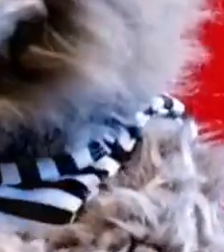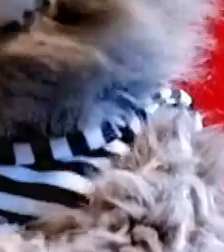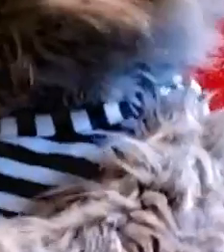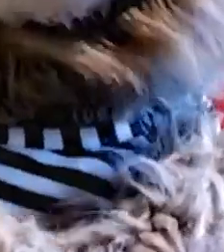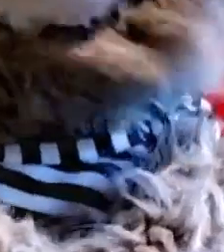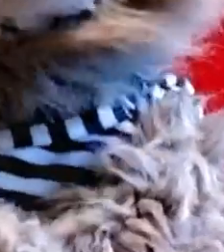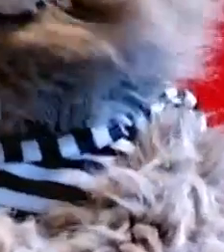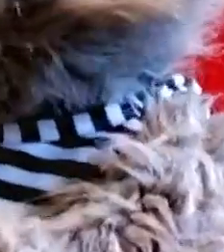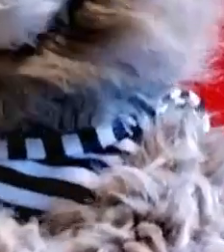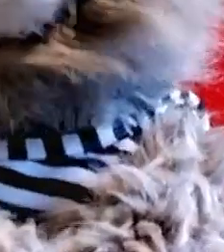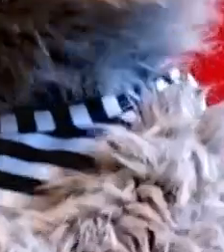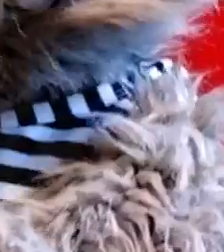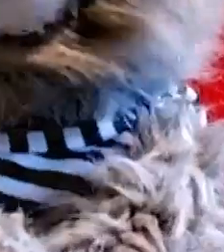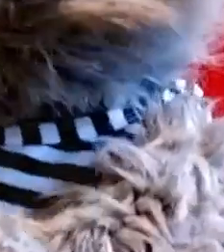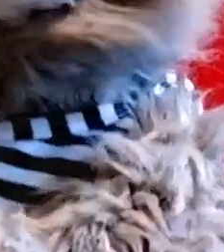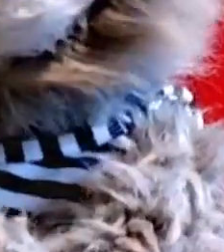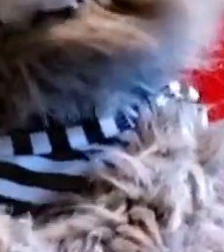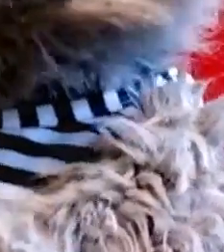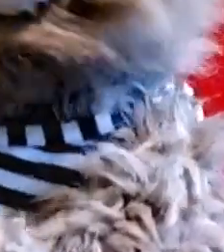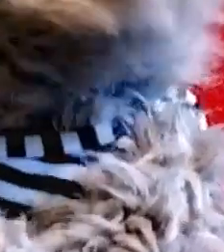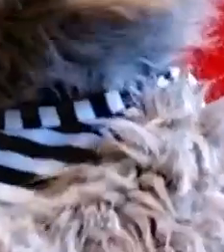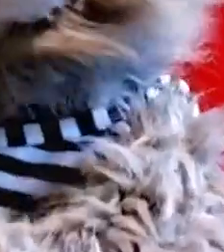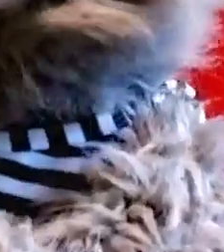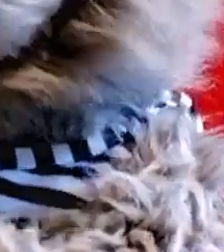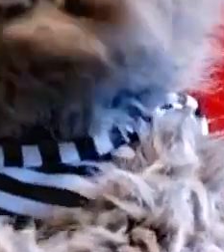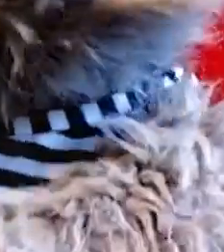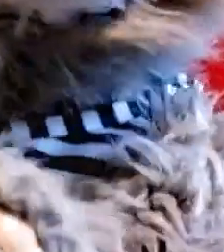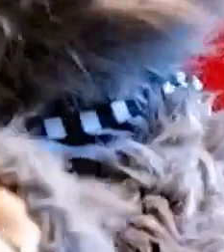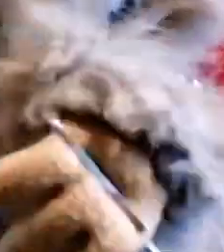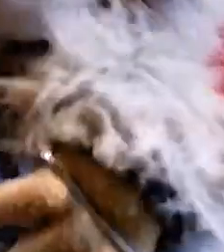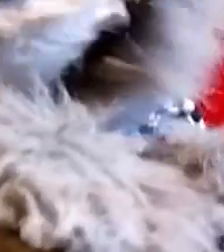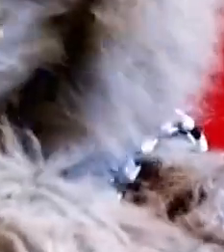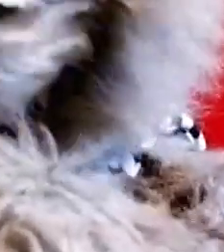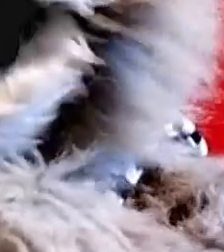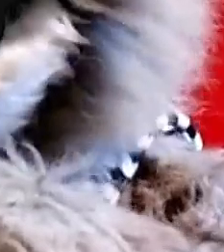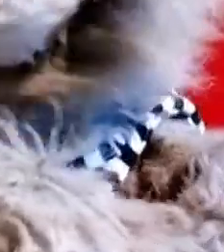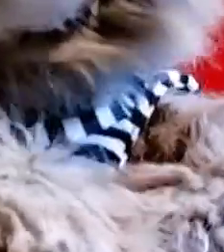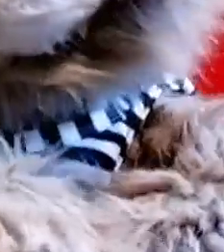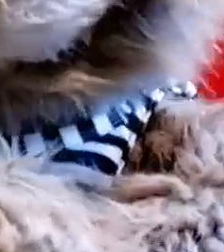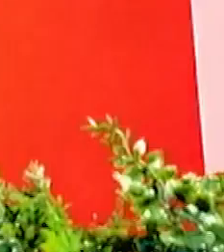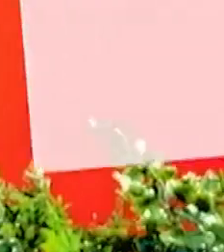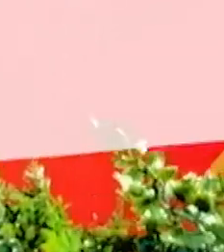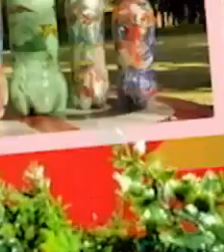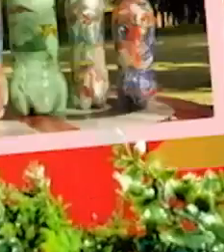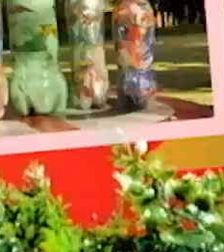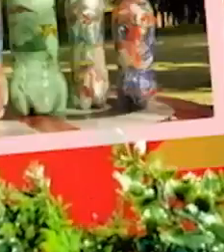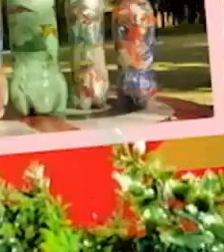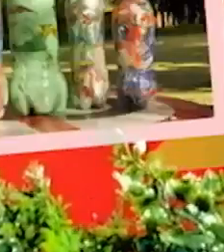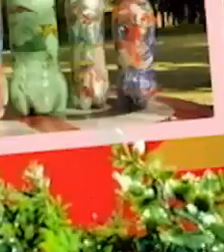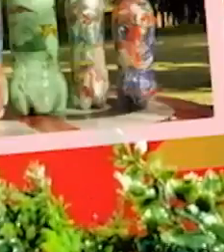Muchos peces en las costas se han encontrado con microplásticos en sus pancitas.